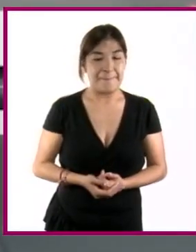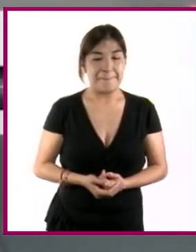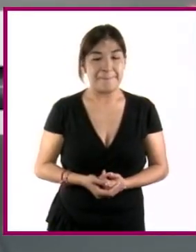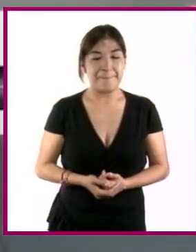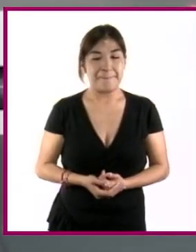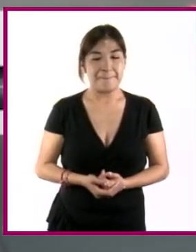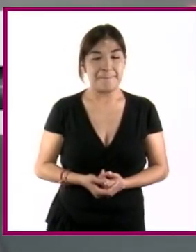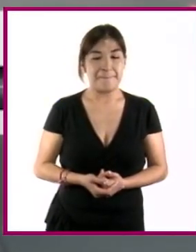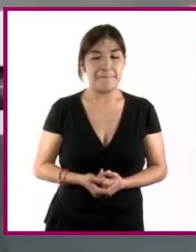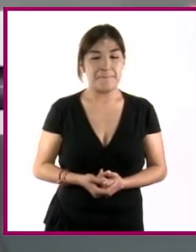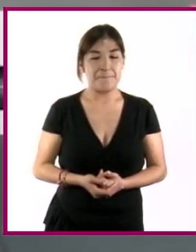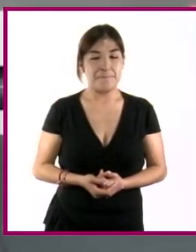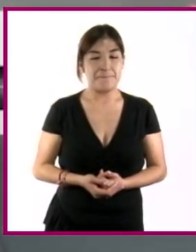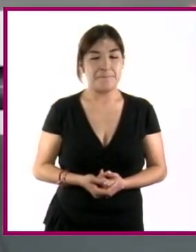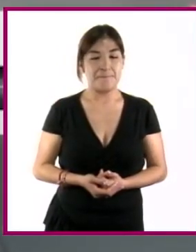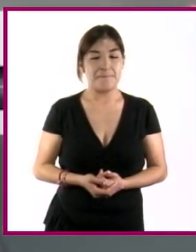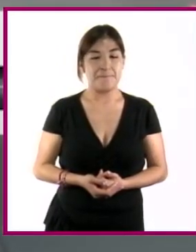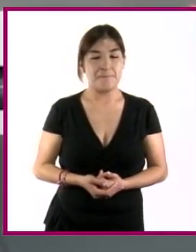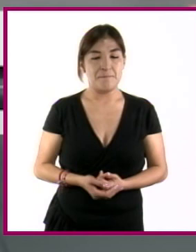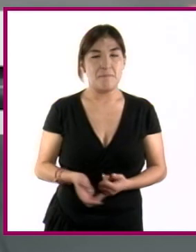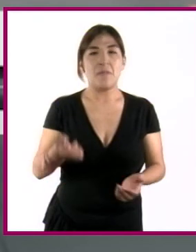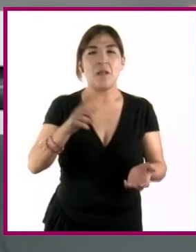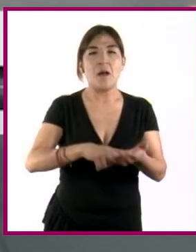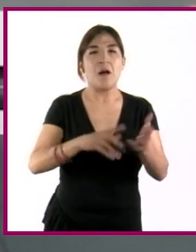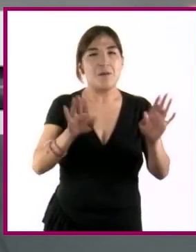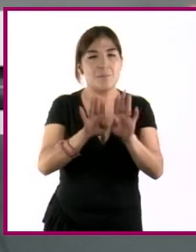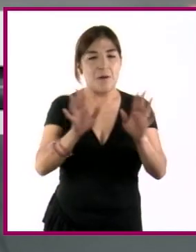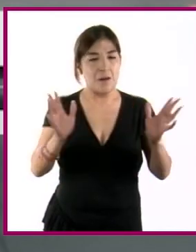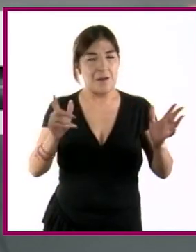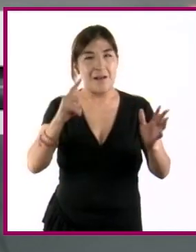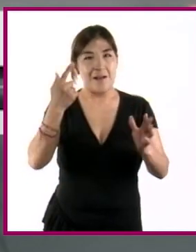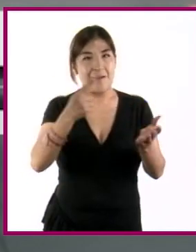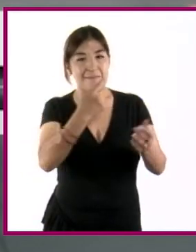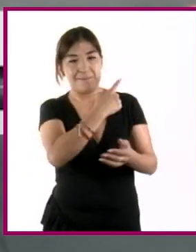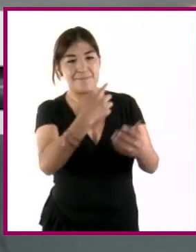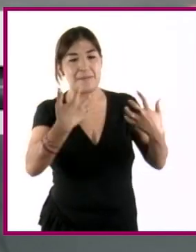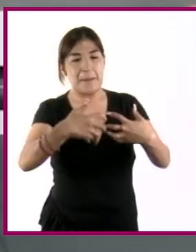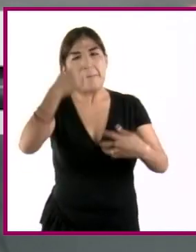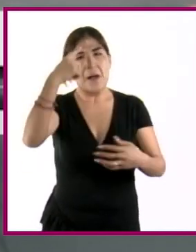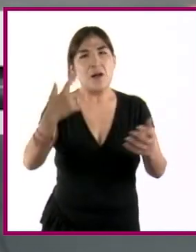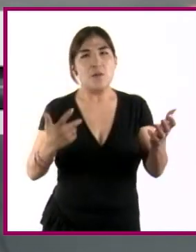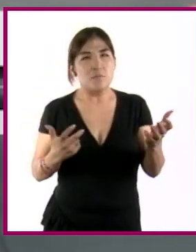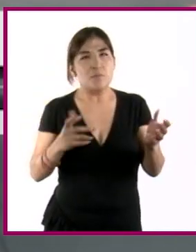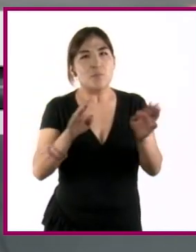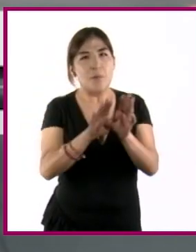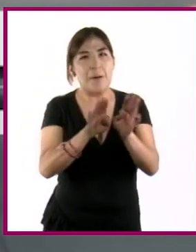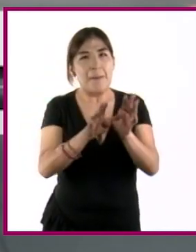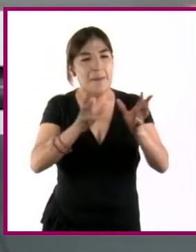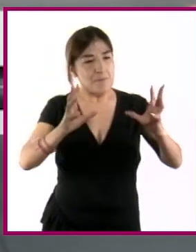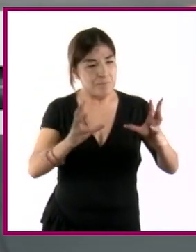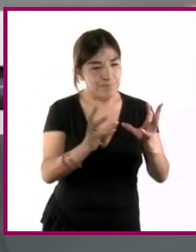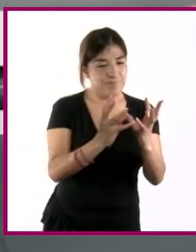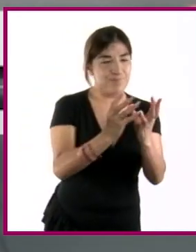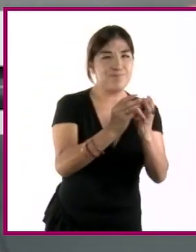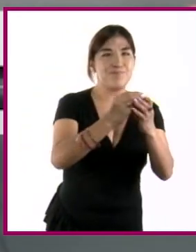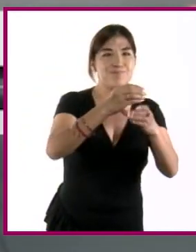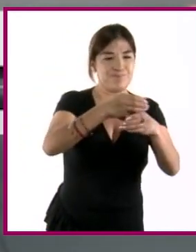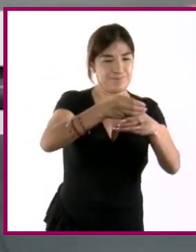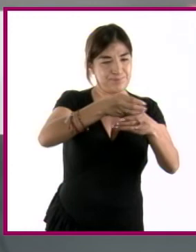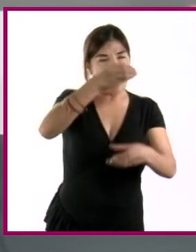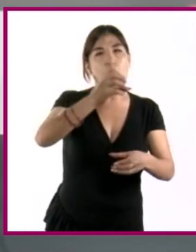en prensar el material por flujo continuo de presión y empuje para pasarlo a un molde donde adquirirá la forma